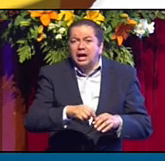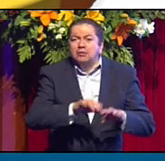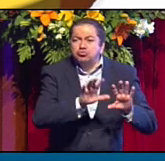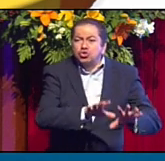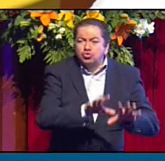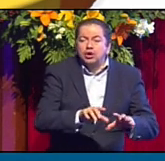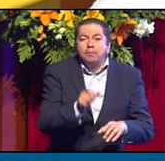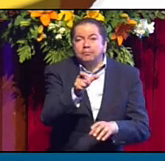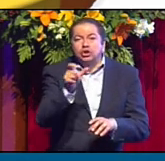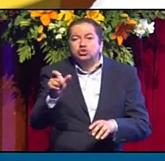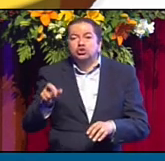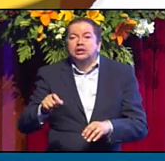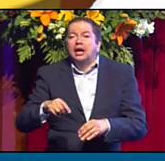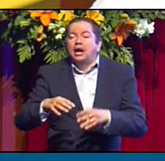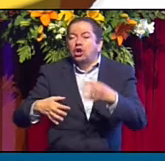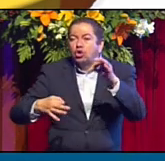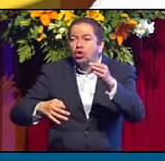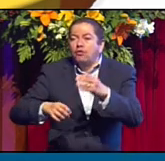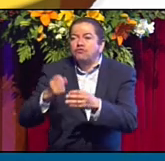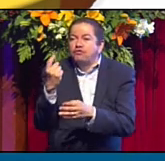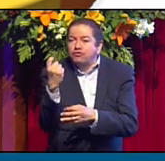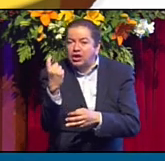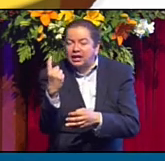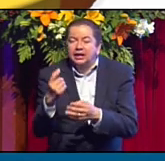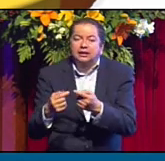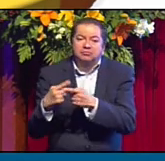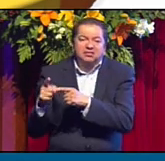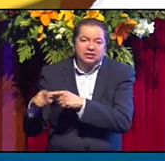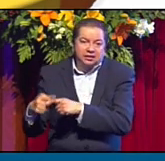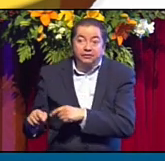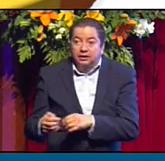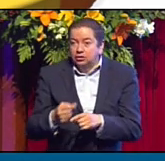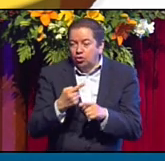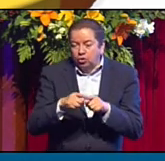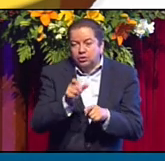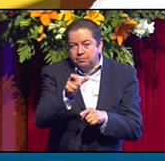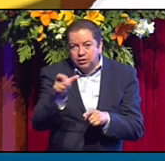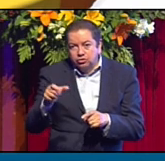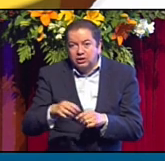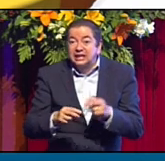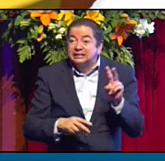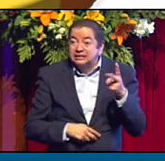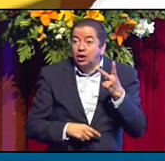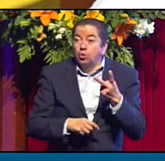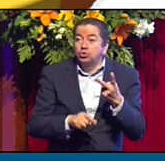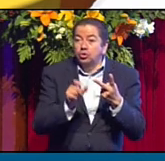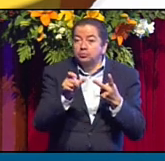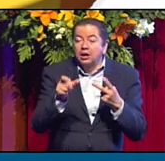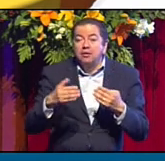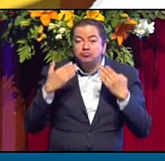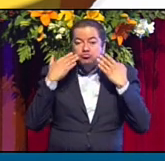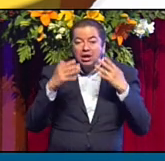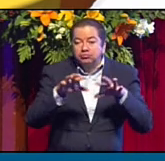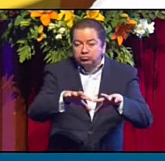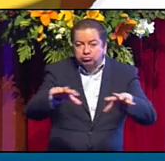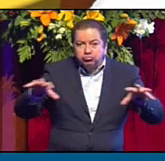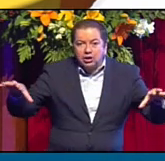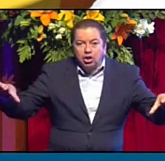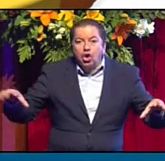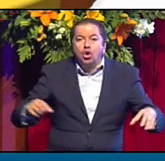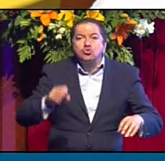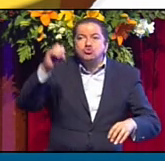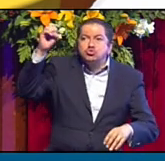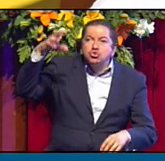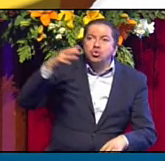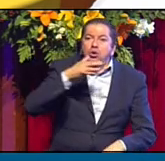personal en remuneraciones. Sin lugar a duda, el mayor gasto que realizamos, lo realizamos en nuestra gente. Y el segundo gasto en bienes y servicios. Estamos hablando de luz, de